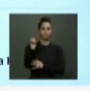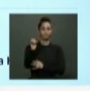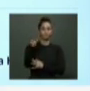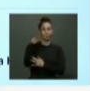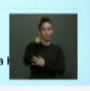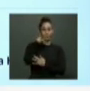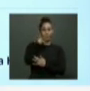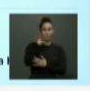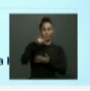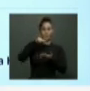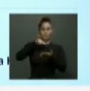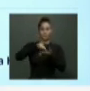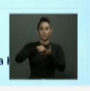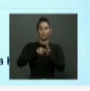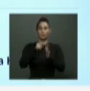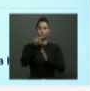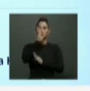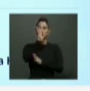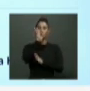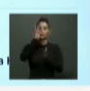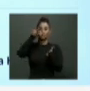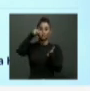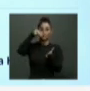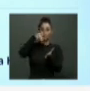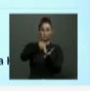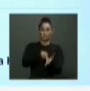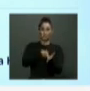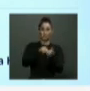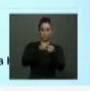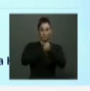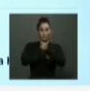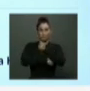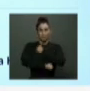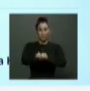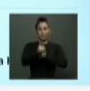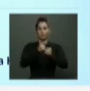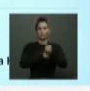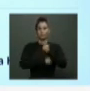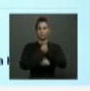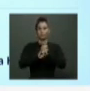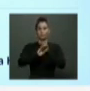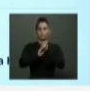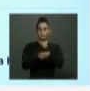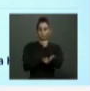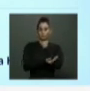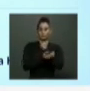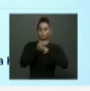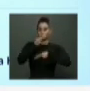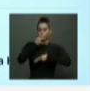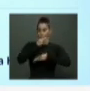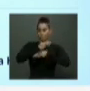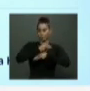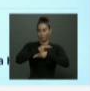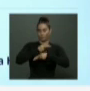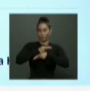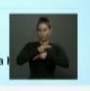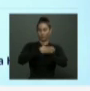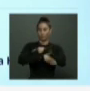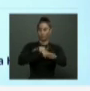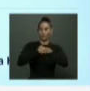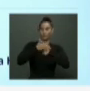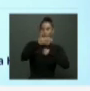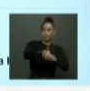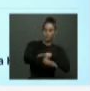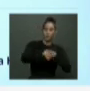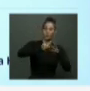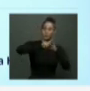atraparte y tú tienes que cuidarte como si fuera un juego de esos de calamar de la película de Netflix y entonces ante todo esto hoy